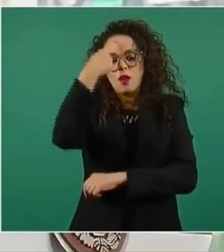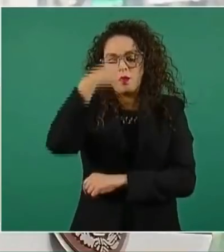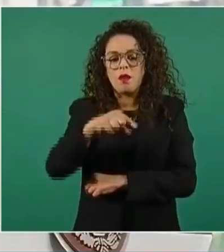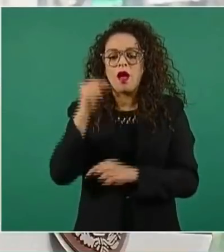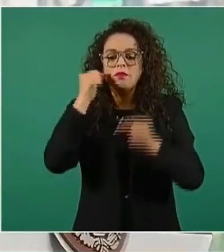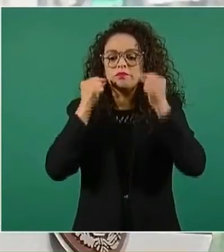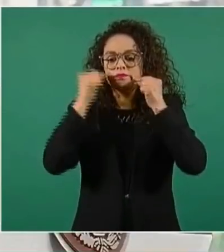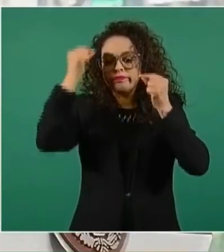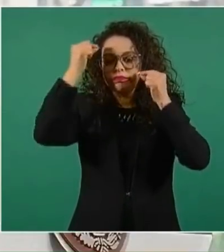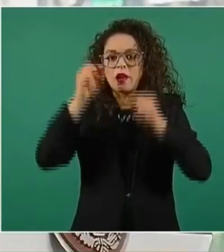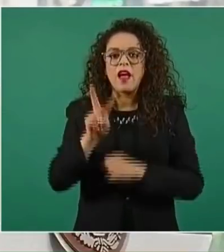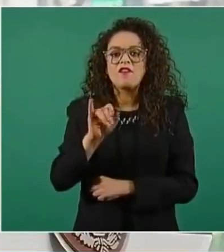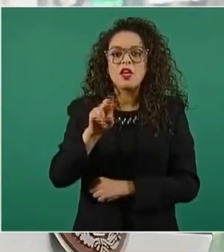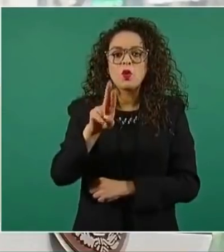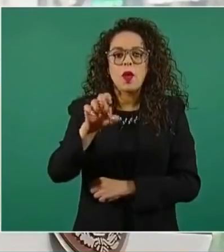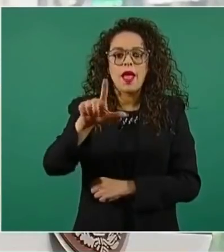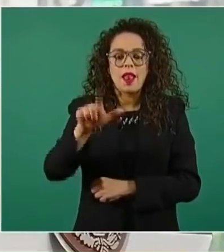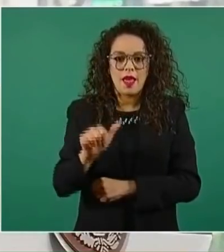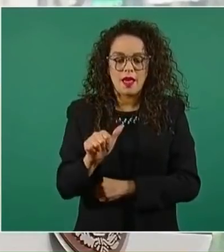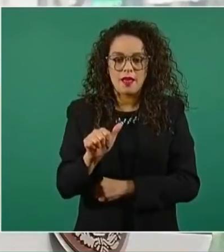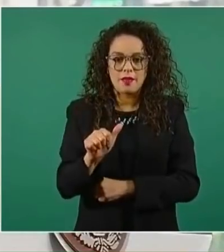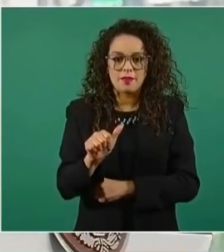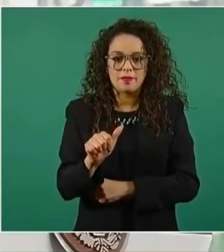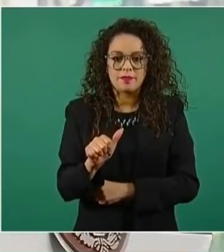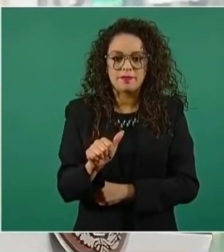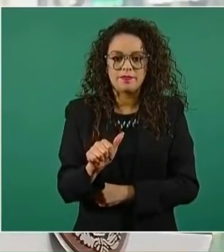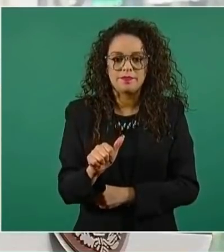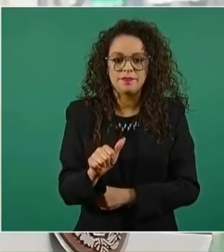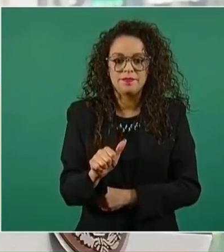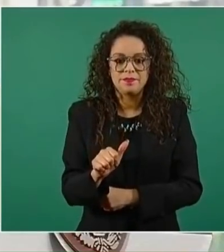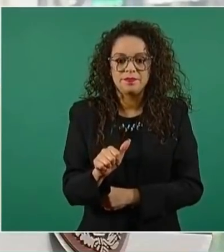que se descubre